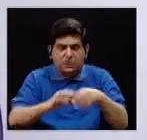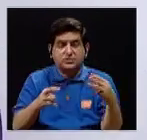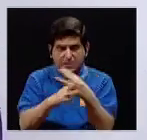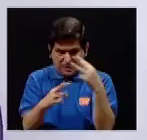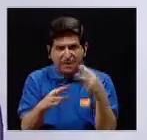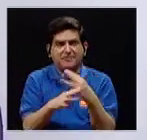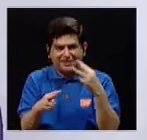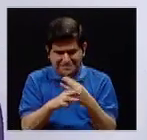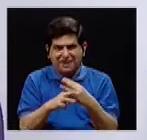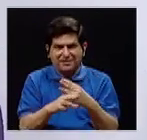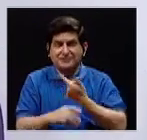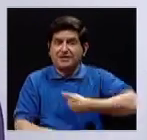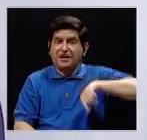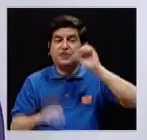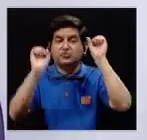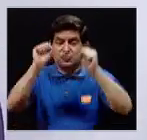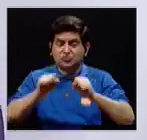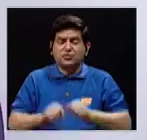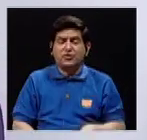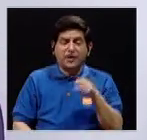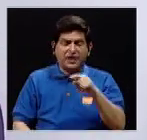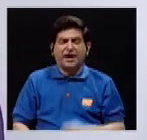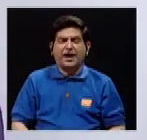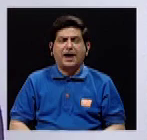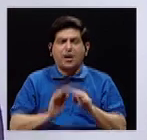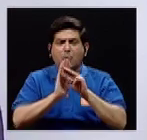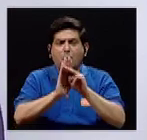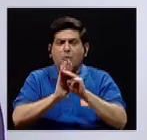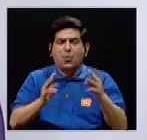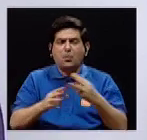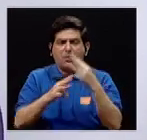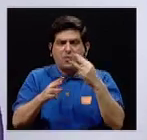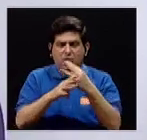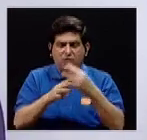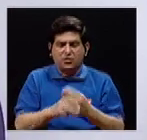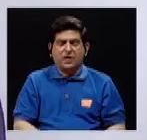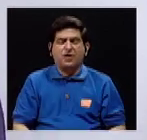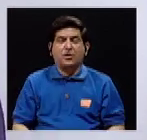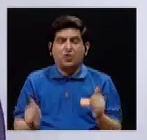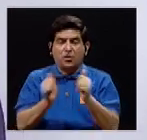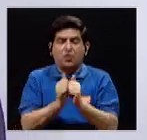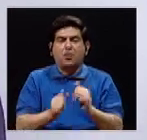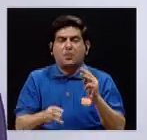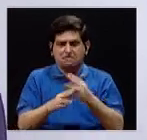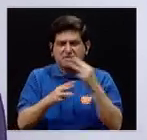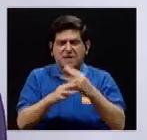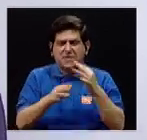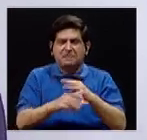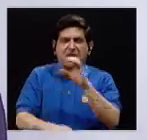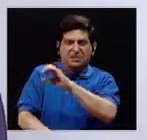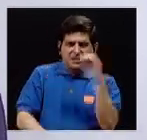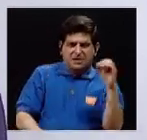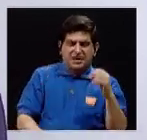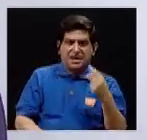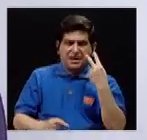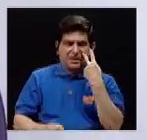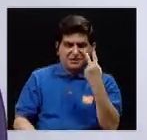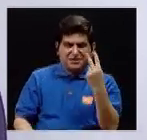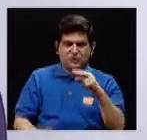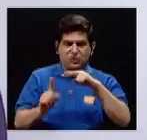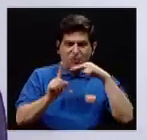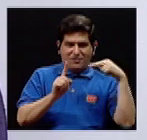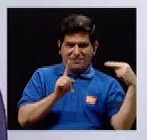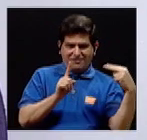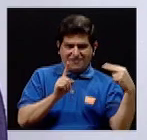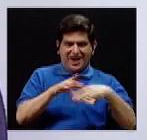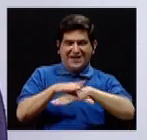a las matemáticas y nosotros podemos hacer una modelización matemática con las matemáticas occidentales eso si lo vemos desde fuera